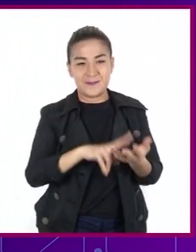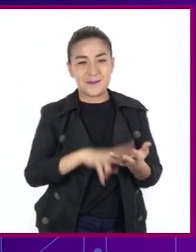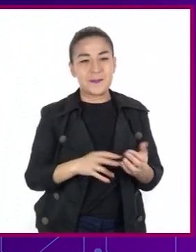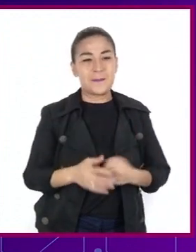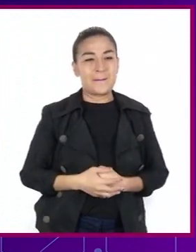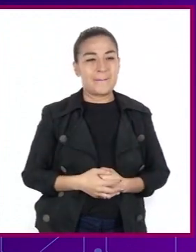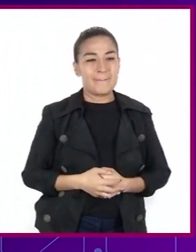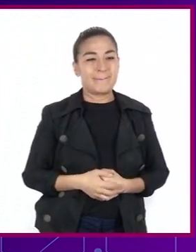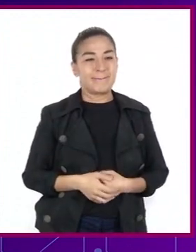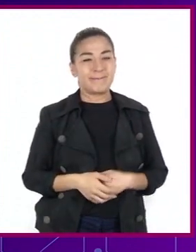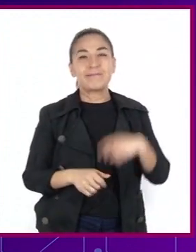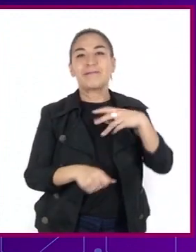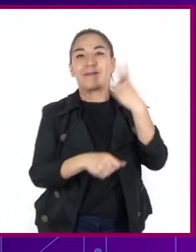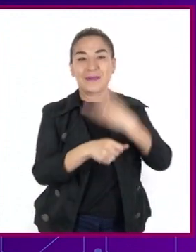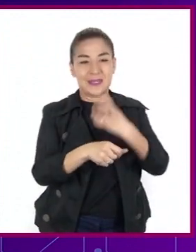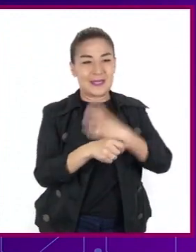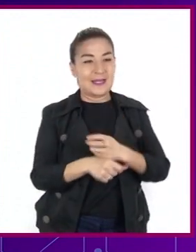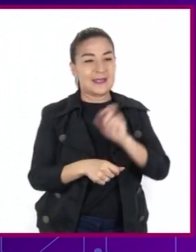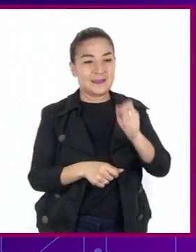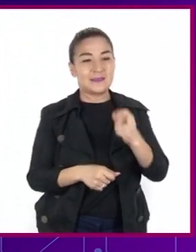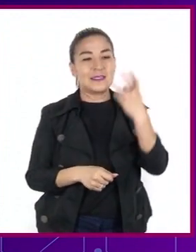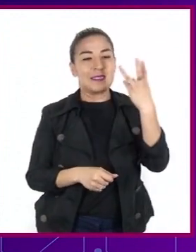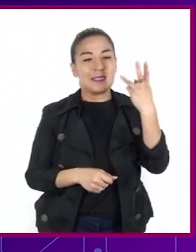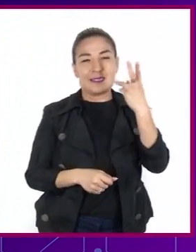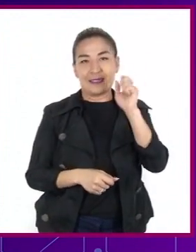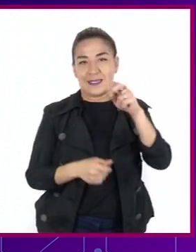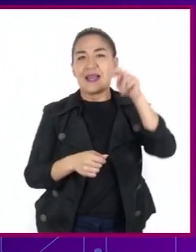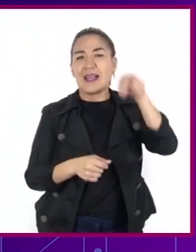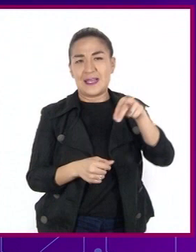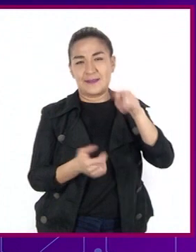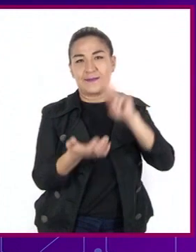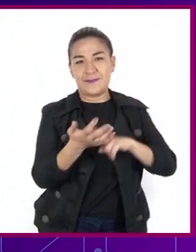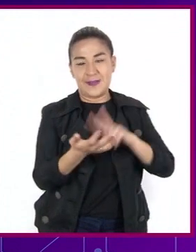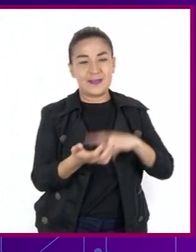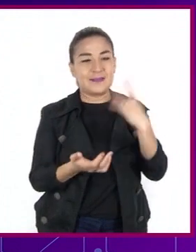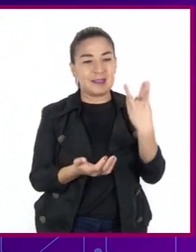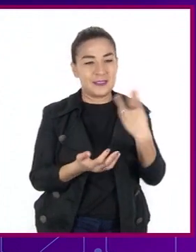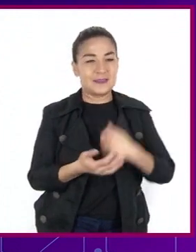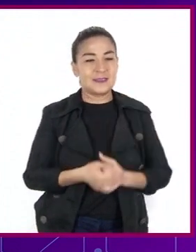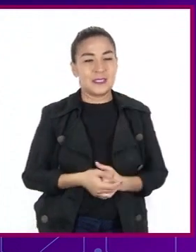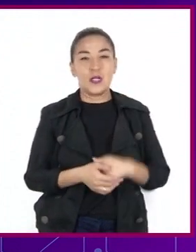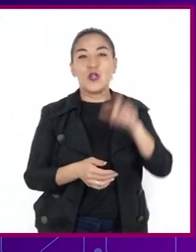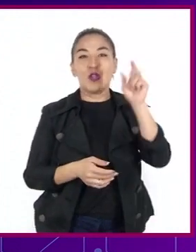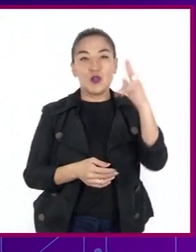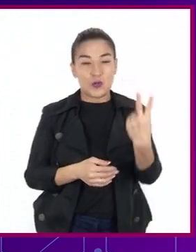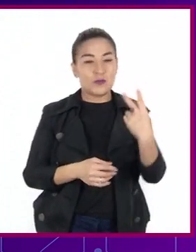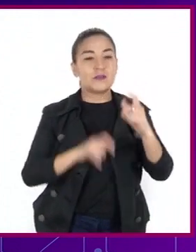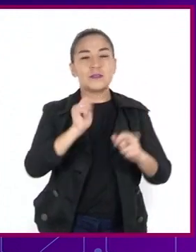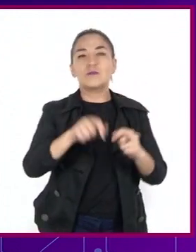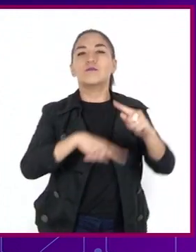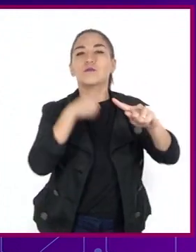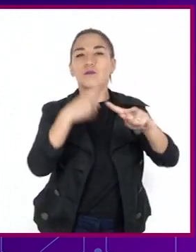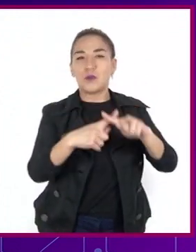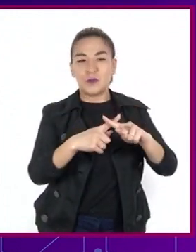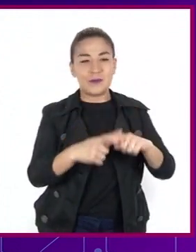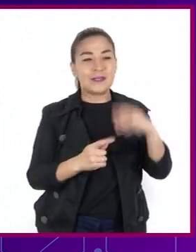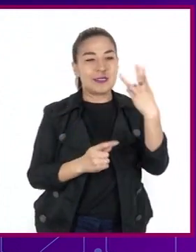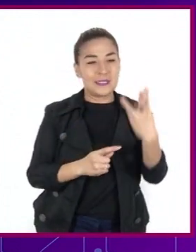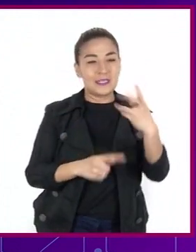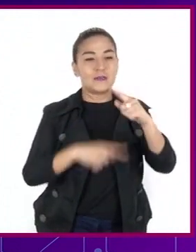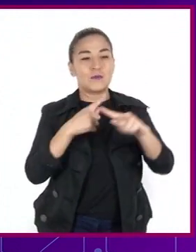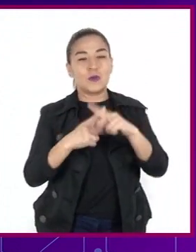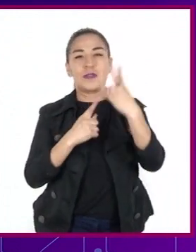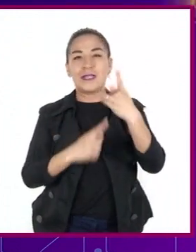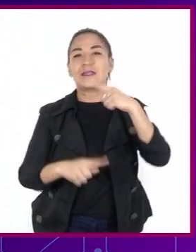término, n vale 3. Al sustituir 2, va a multiplicar a la suma del producto de 3 por 3